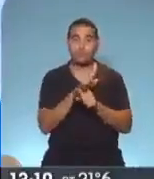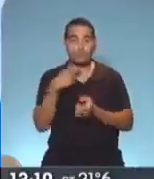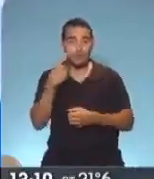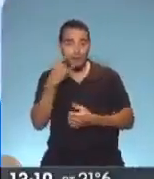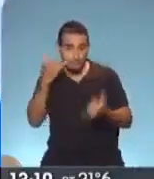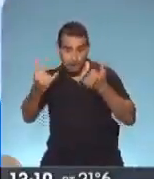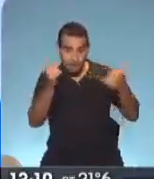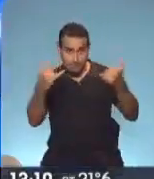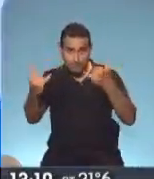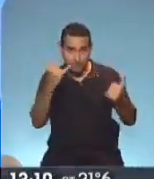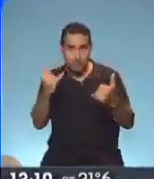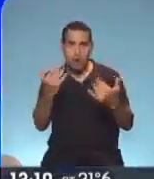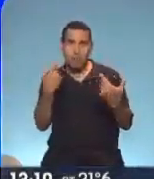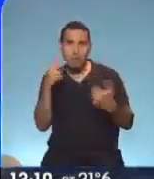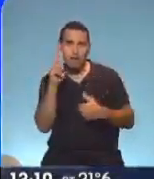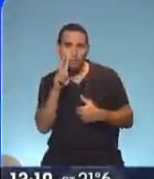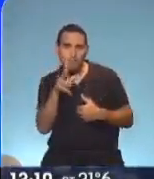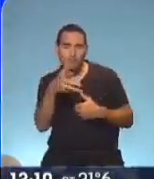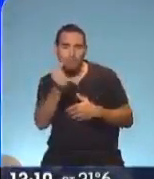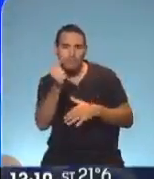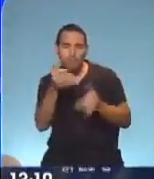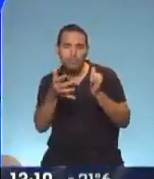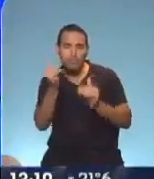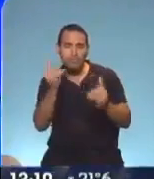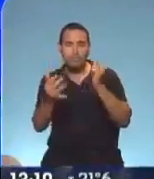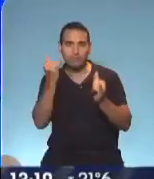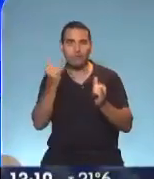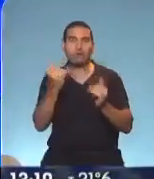se pudo detectar